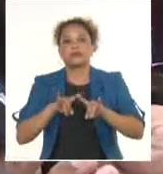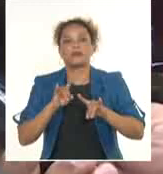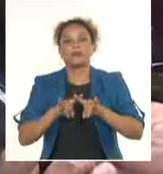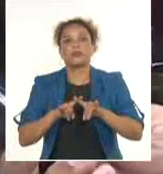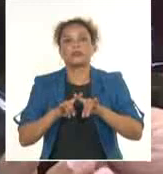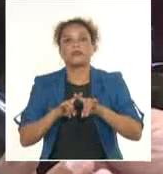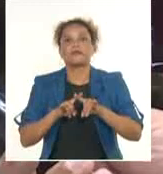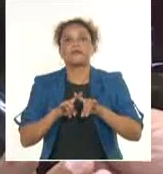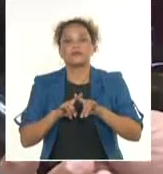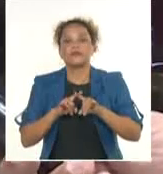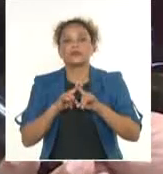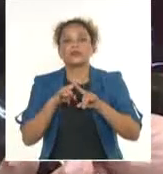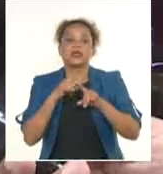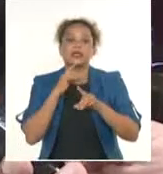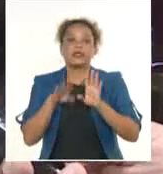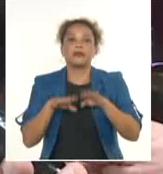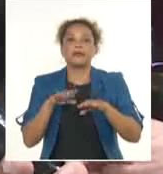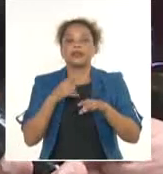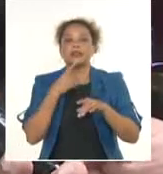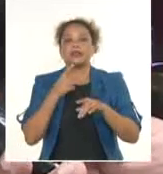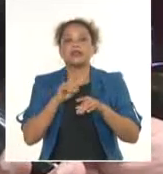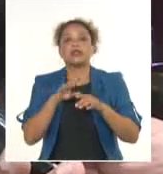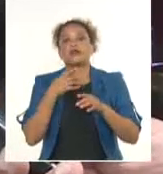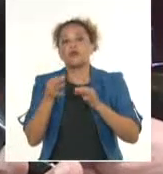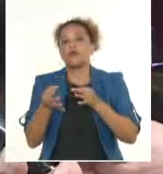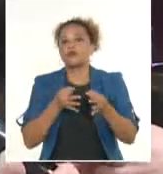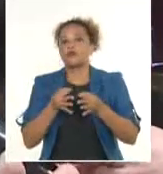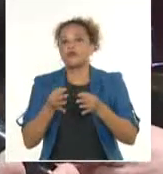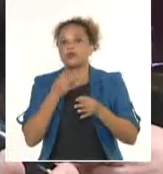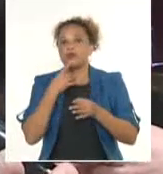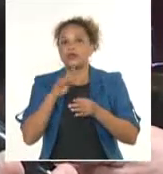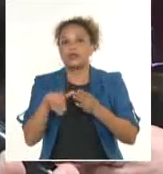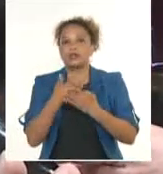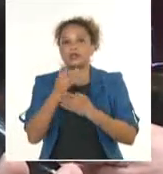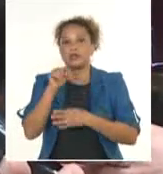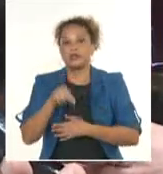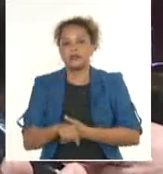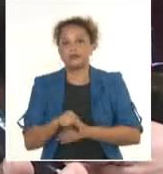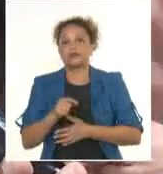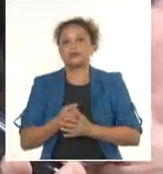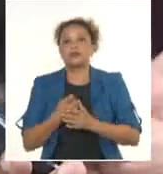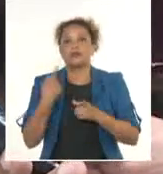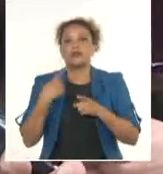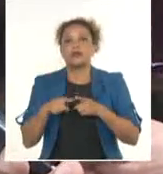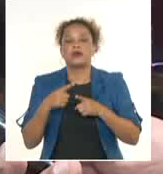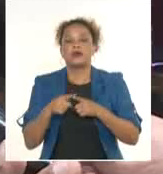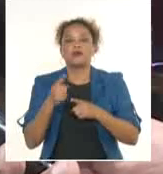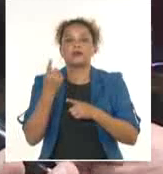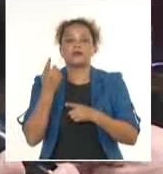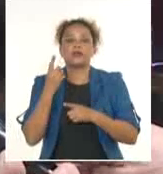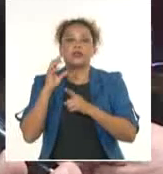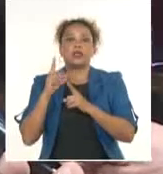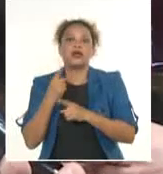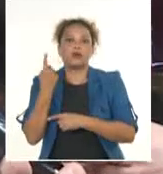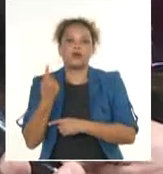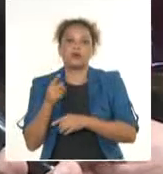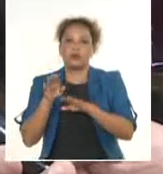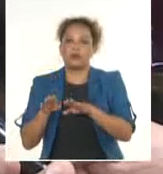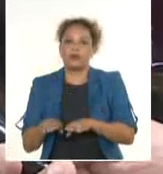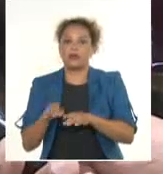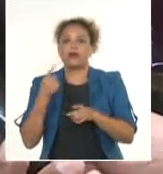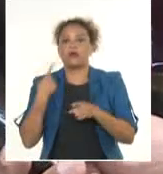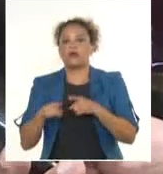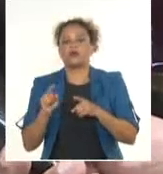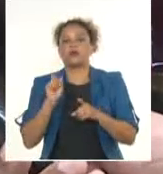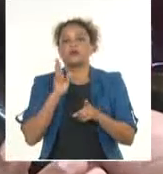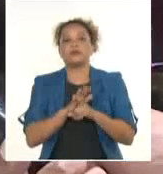en función de la disponibilidad que tenemos prevista para el día de hoy. Tenemos cuatro unidades de la generación térmica que están fuera de servicio en este minuto. Una de ellas va a entrar en servicio en